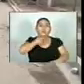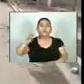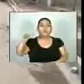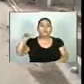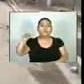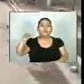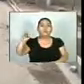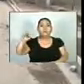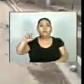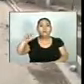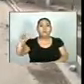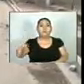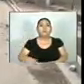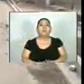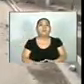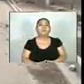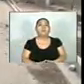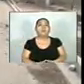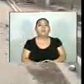Marcela Rivera.